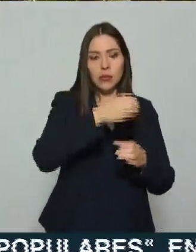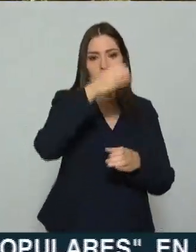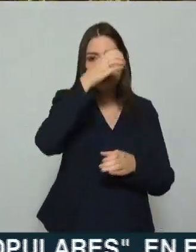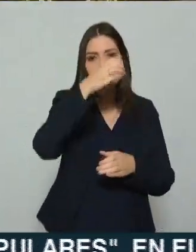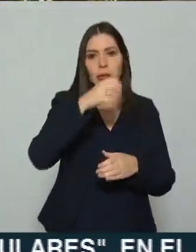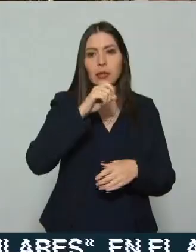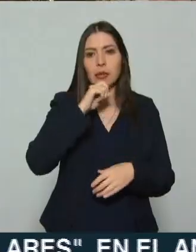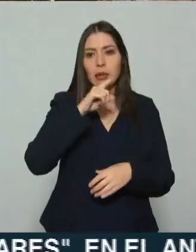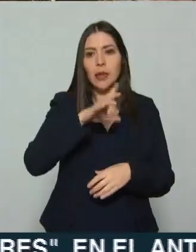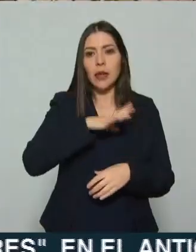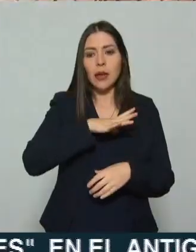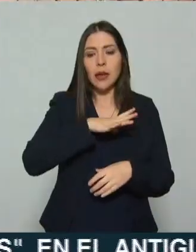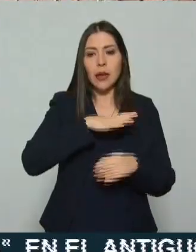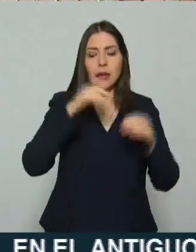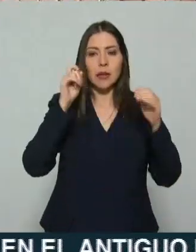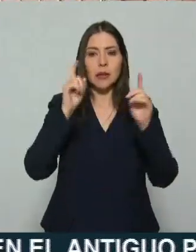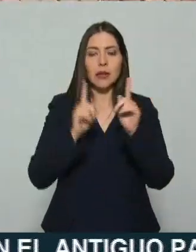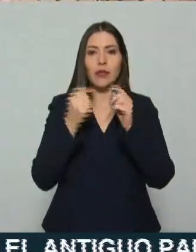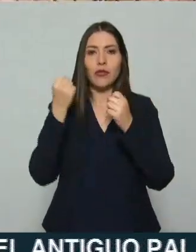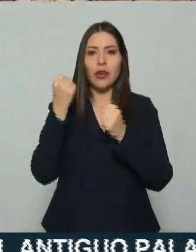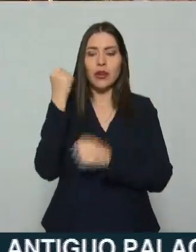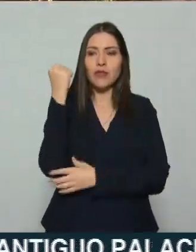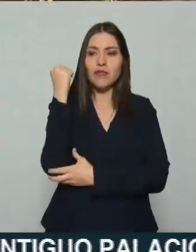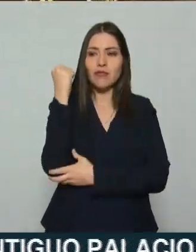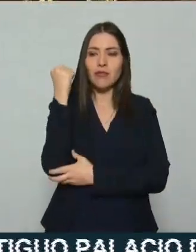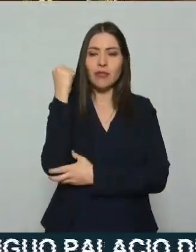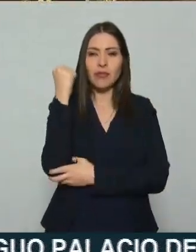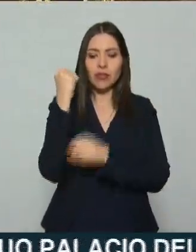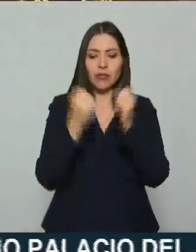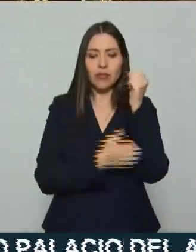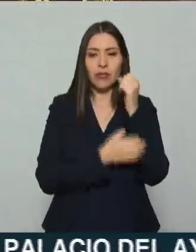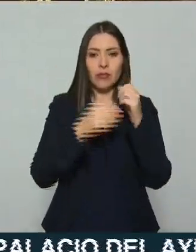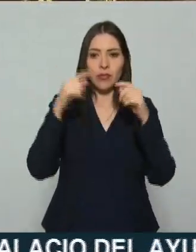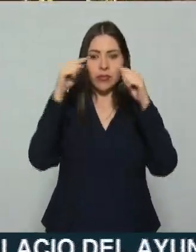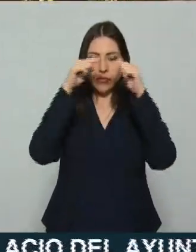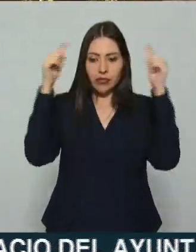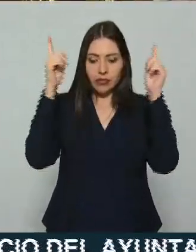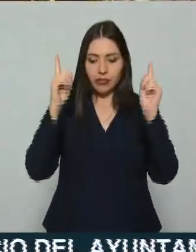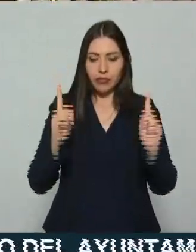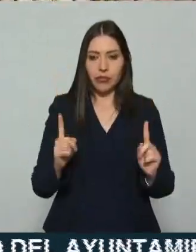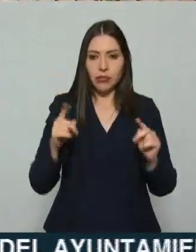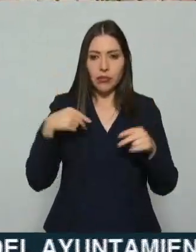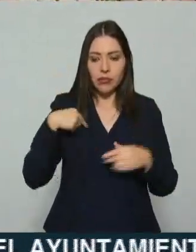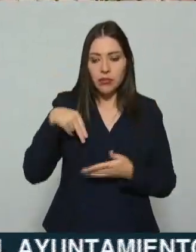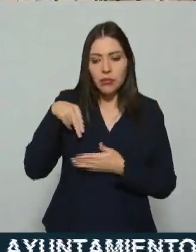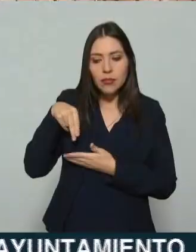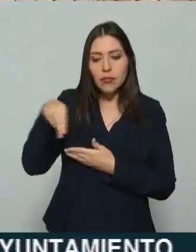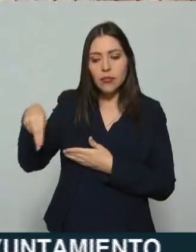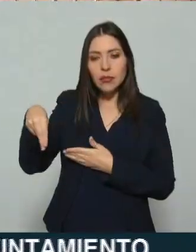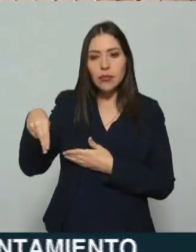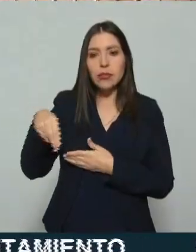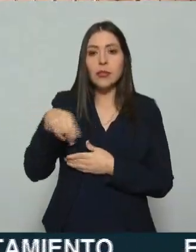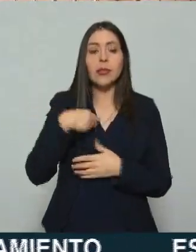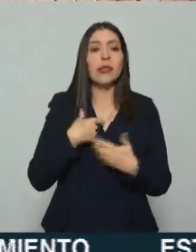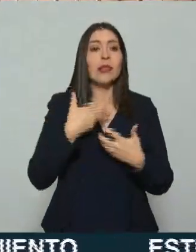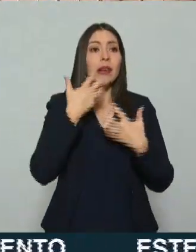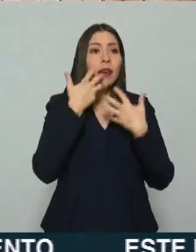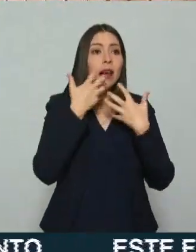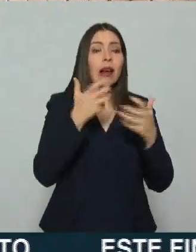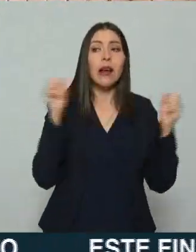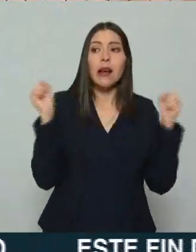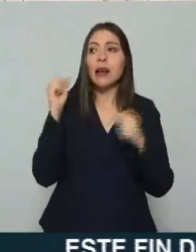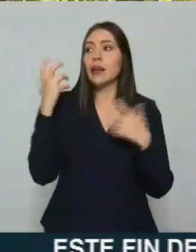Sí, donde haya traves, pues ahí me coloque, ¿verdad? Y pues no espantarme, no correr, no gritar, pues